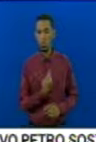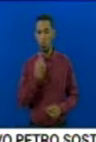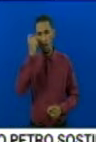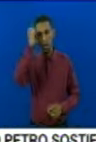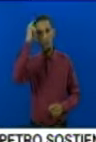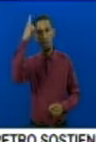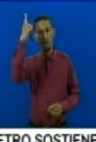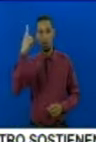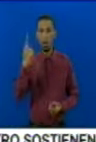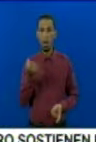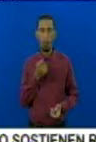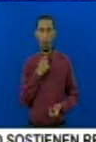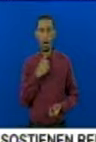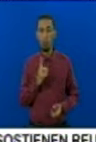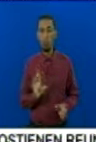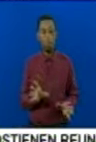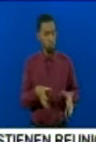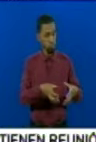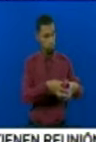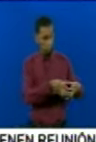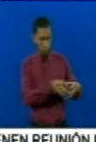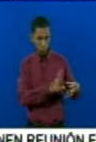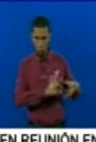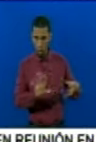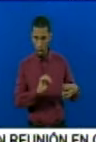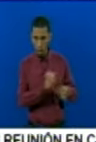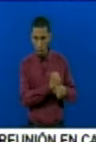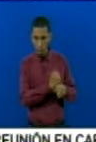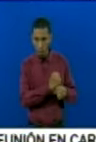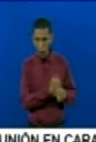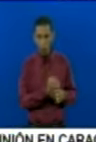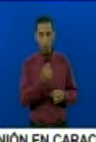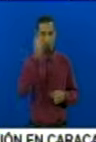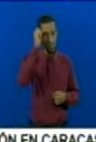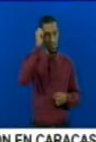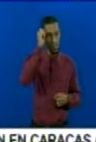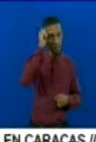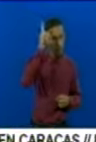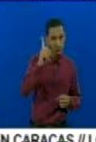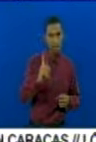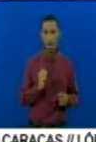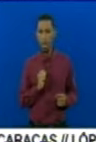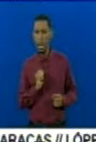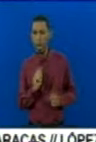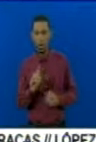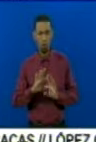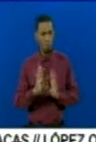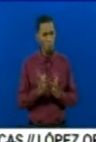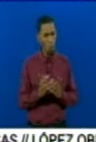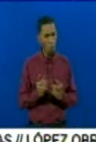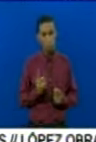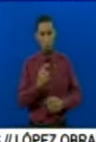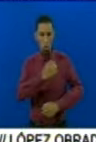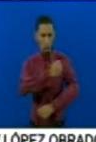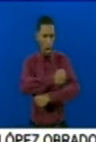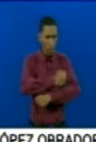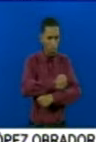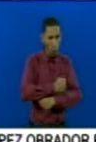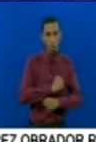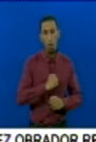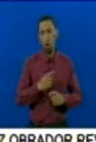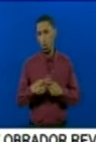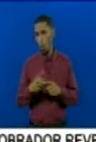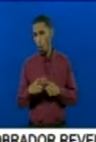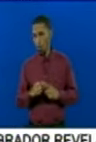a partir de una organización, una estrategia integrada de todos los transportistas de nuestra provincia, decisiones